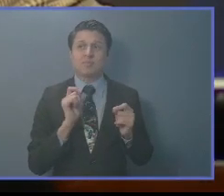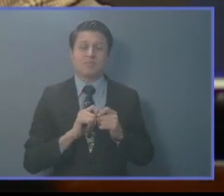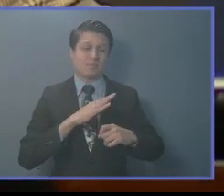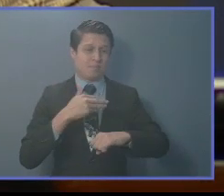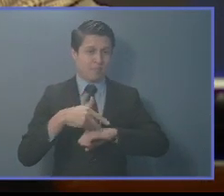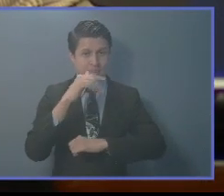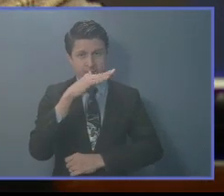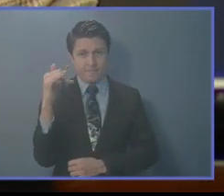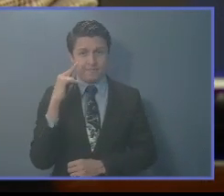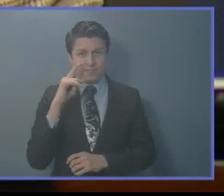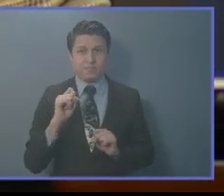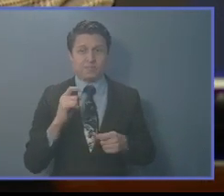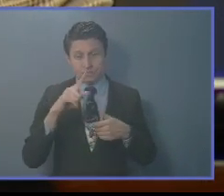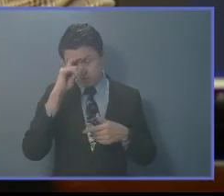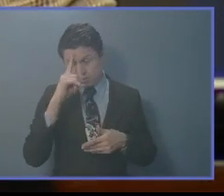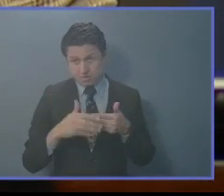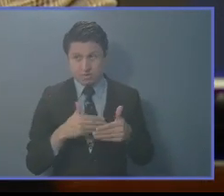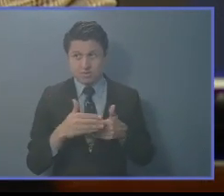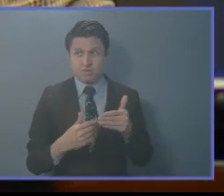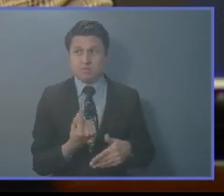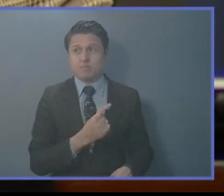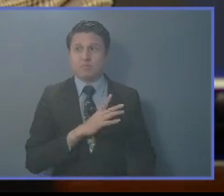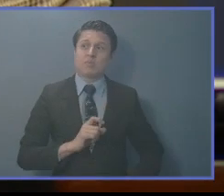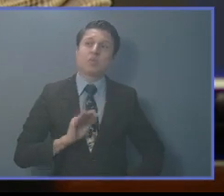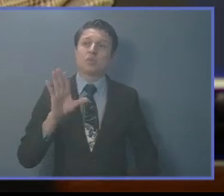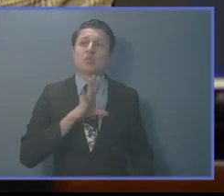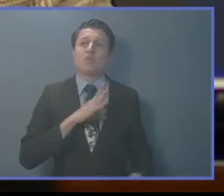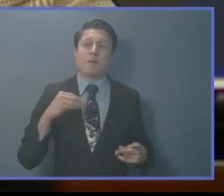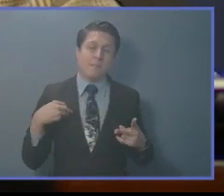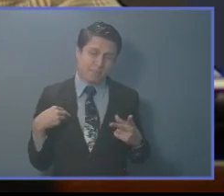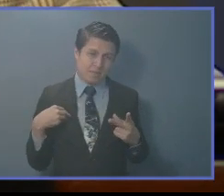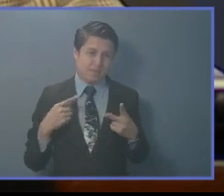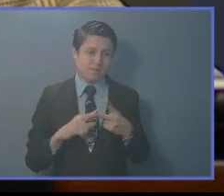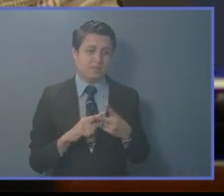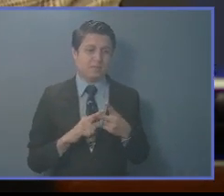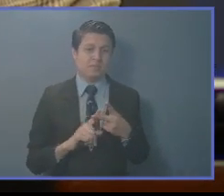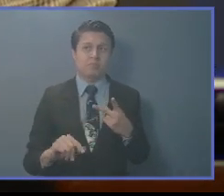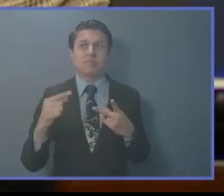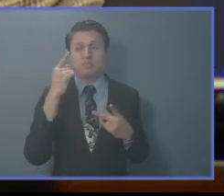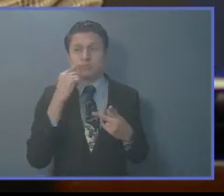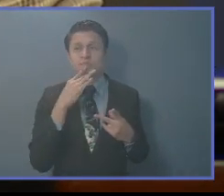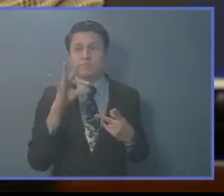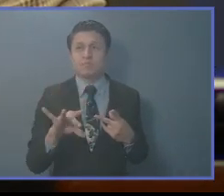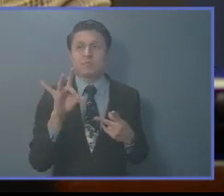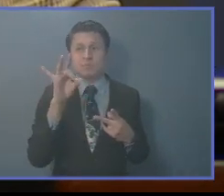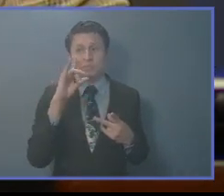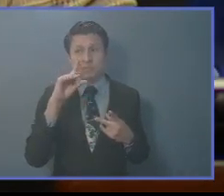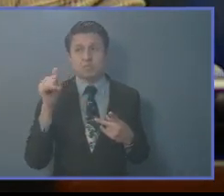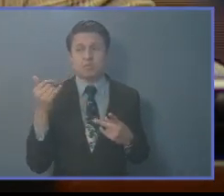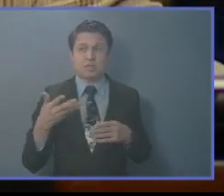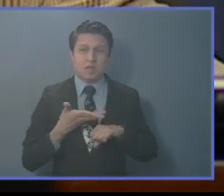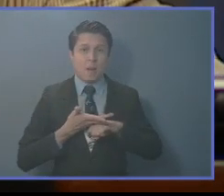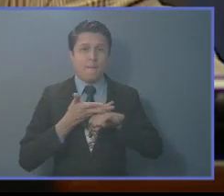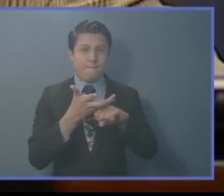podrán operar para la repatriación de los salvadoreños y su familia nuclear que se encuentren en el exterior y para transporte de